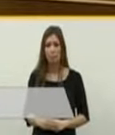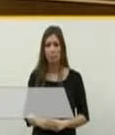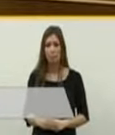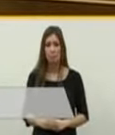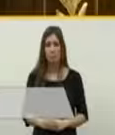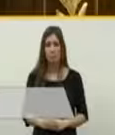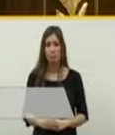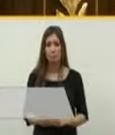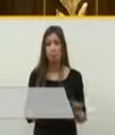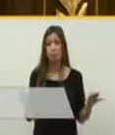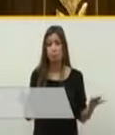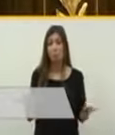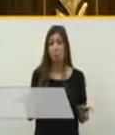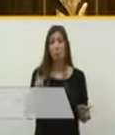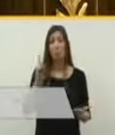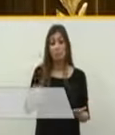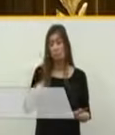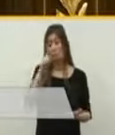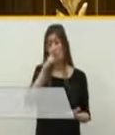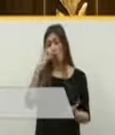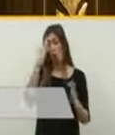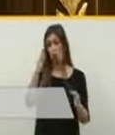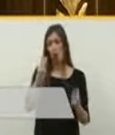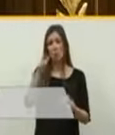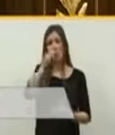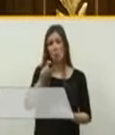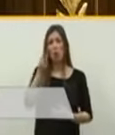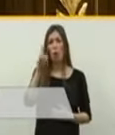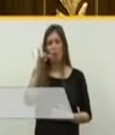Y también quiero recordar, lógicamente, a mucha gente de la UCD, que el